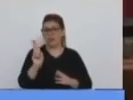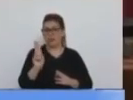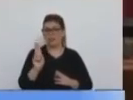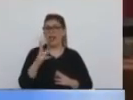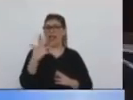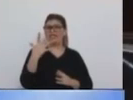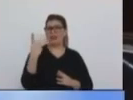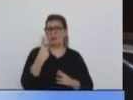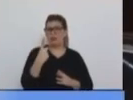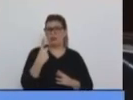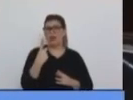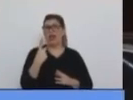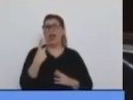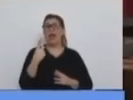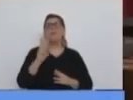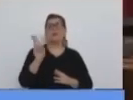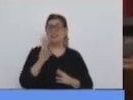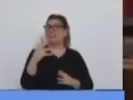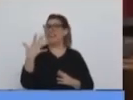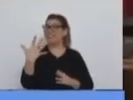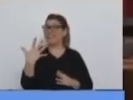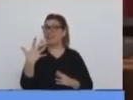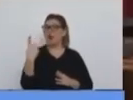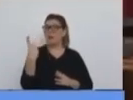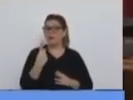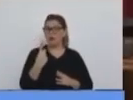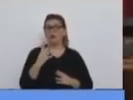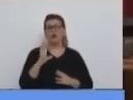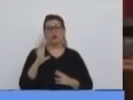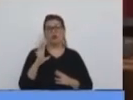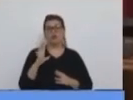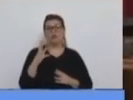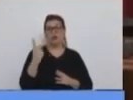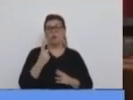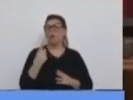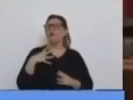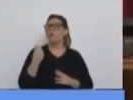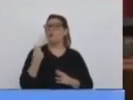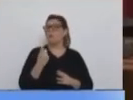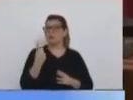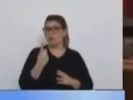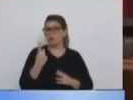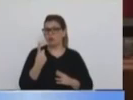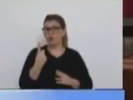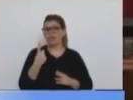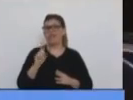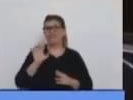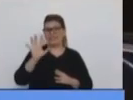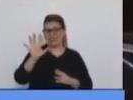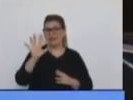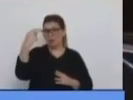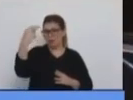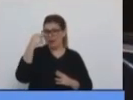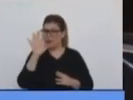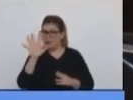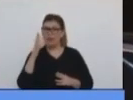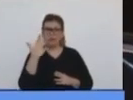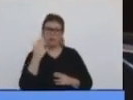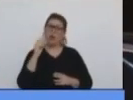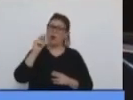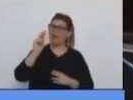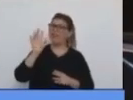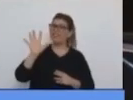son cinco. Para preferencia son cinco. Me cinco, queda un minuto, five. Un minuto. Míreme un minuto. La mano, cinco. Gracias. Se bien. Lo regalo cinco cuando